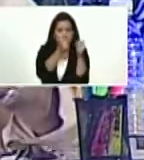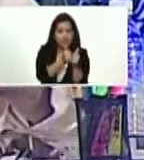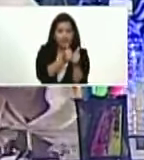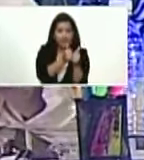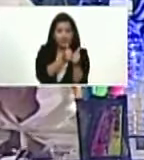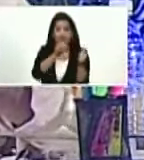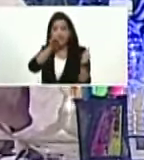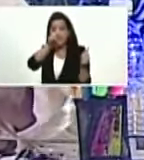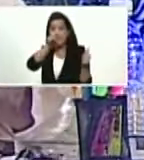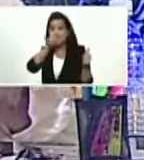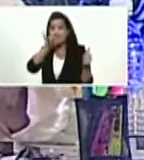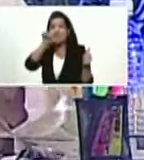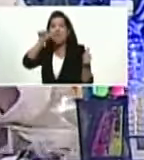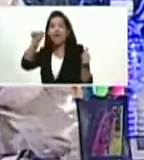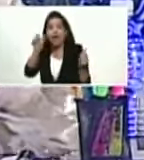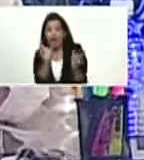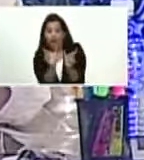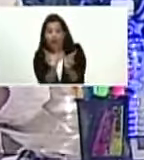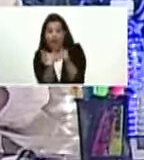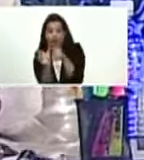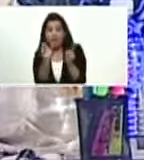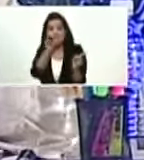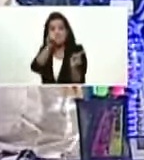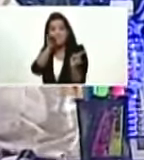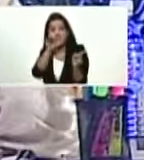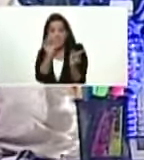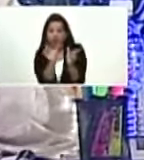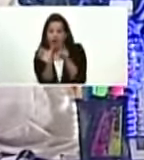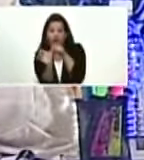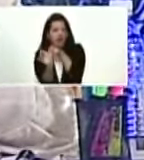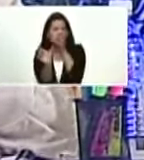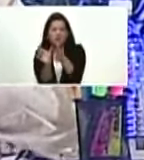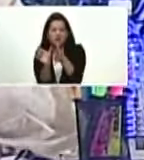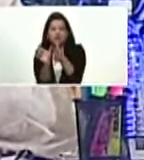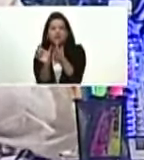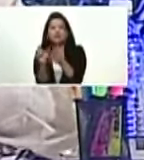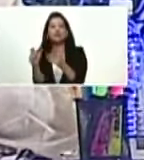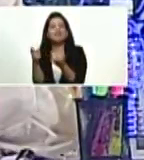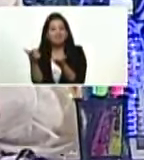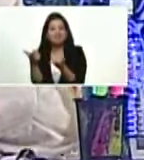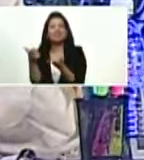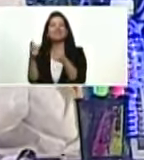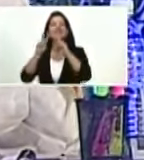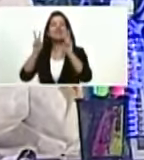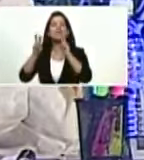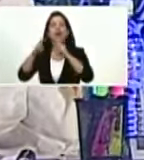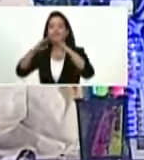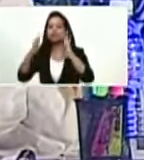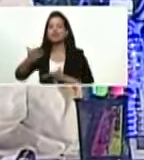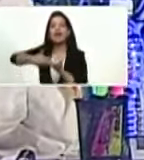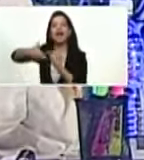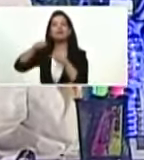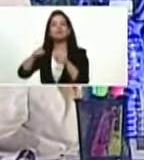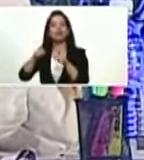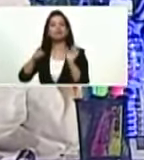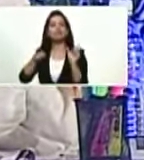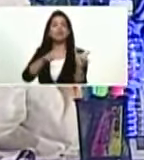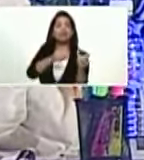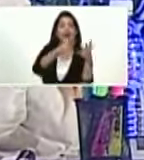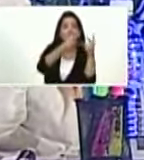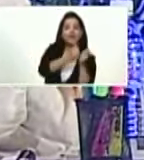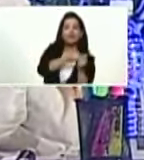Y eso tiene una ciencia. En general, las ciencias económicas durante los últimos 30